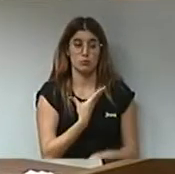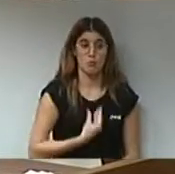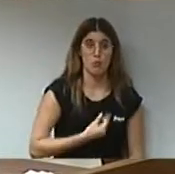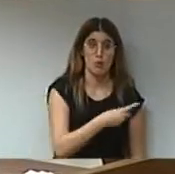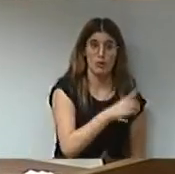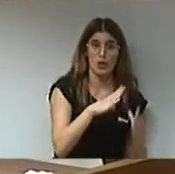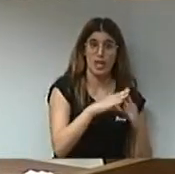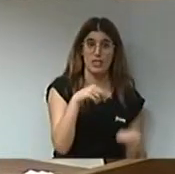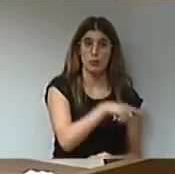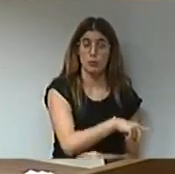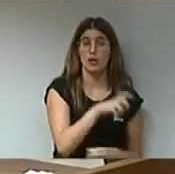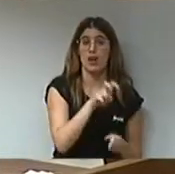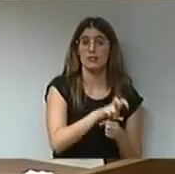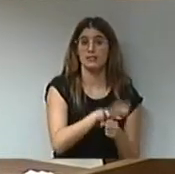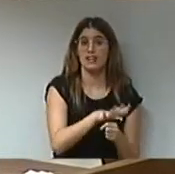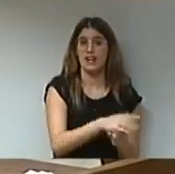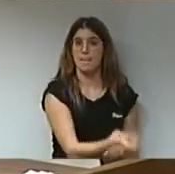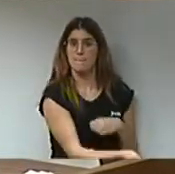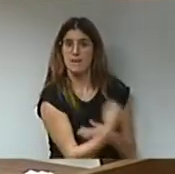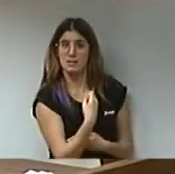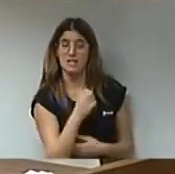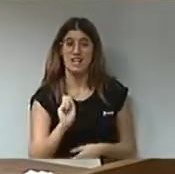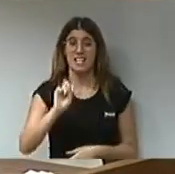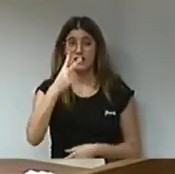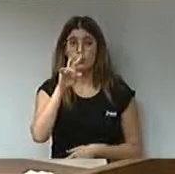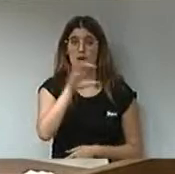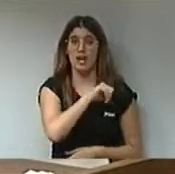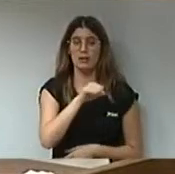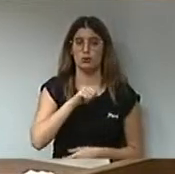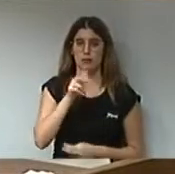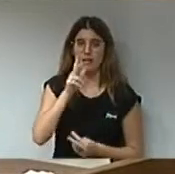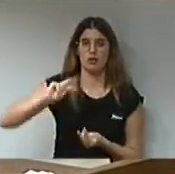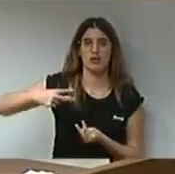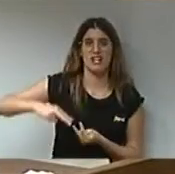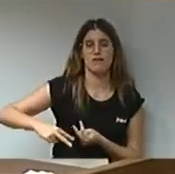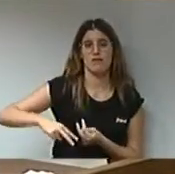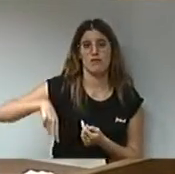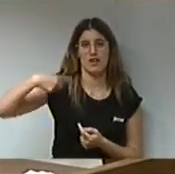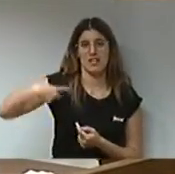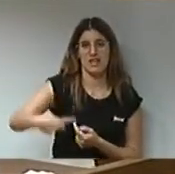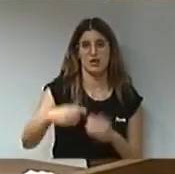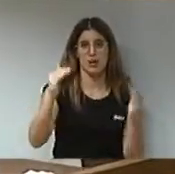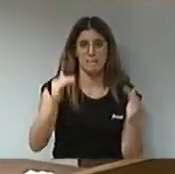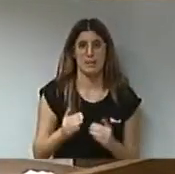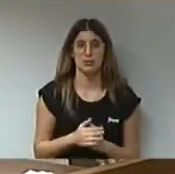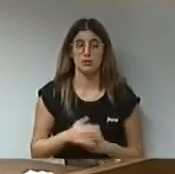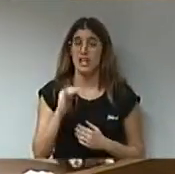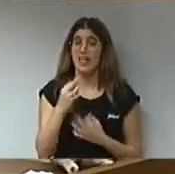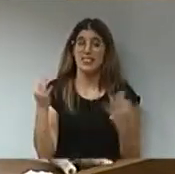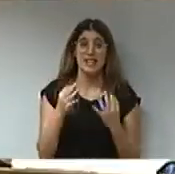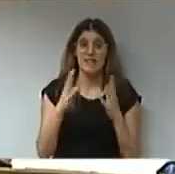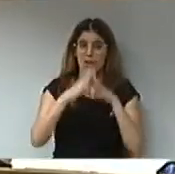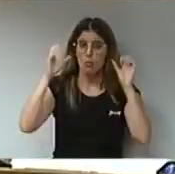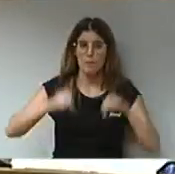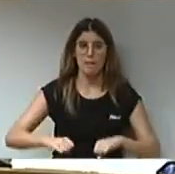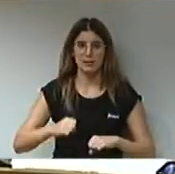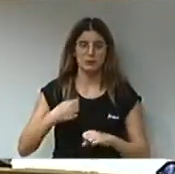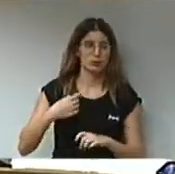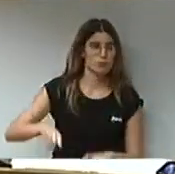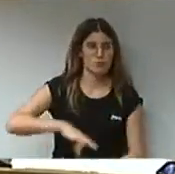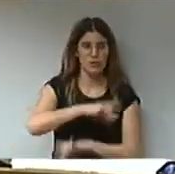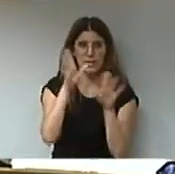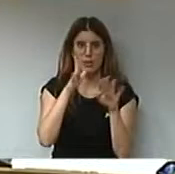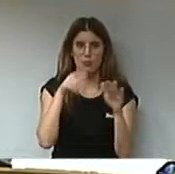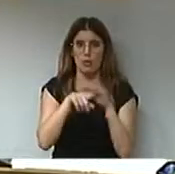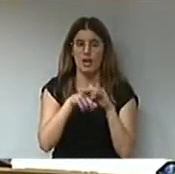Andalucía tienen más tierras de cultivo y la segunda autonomía con menor relevo generacional. Y hay que hacer un pacto claro por la gestión sostenible de